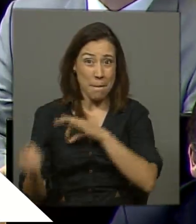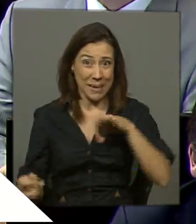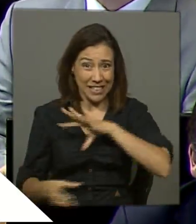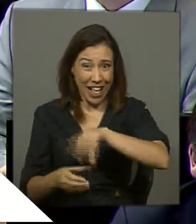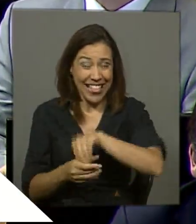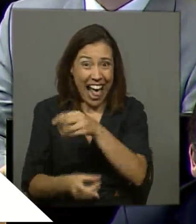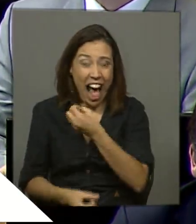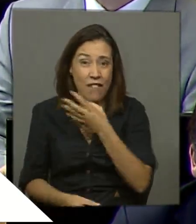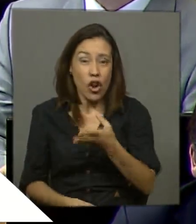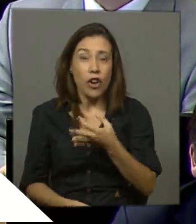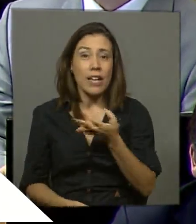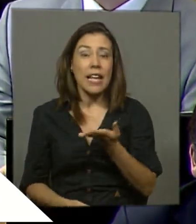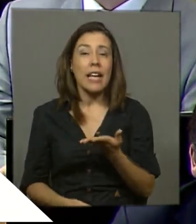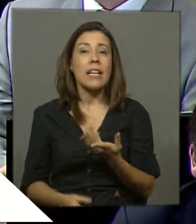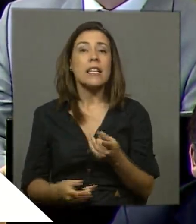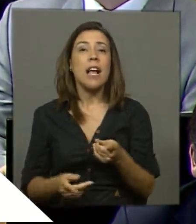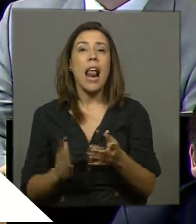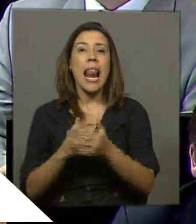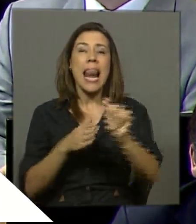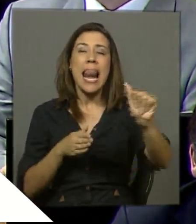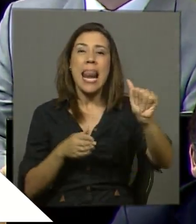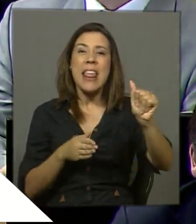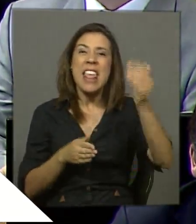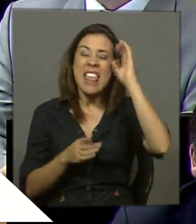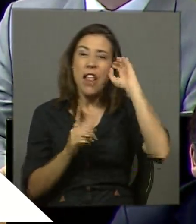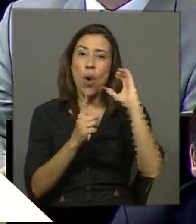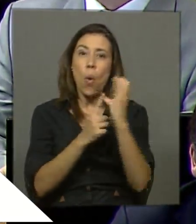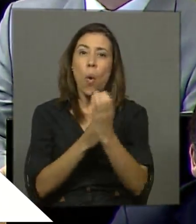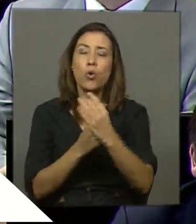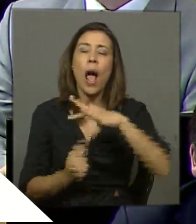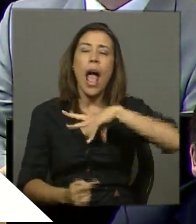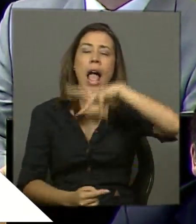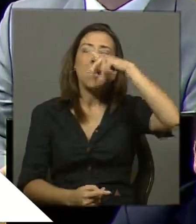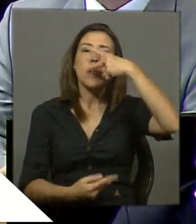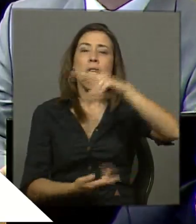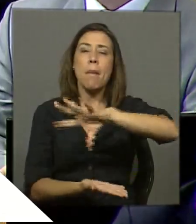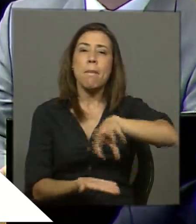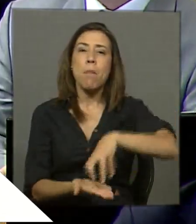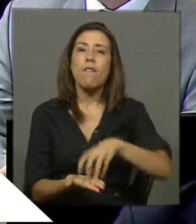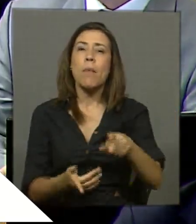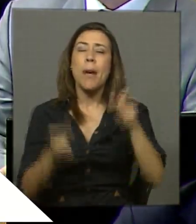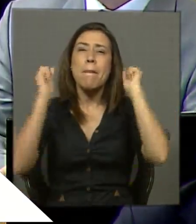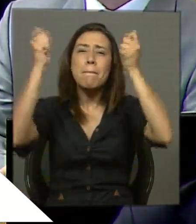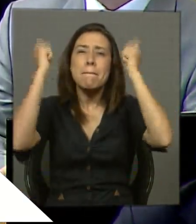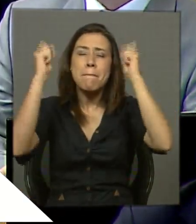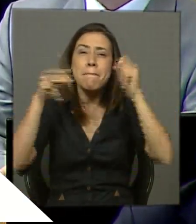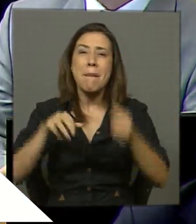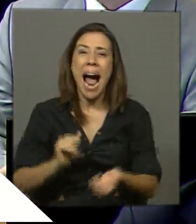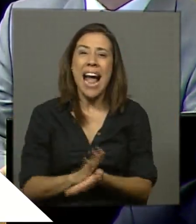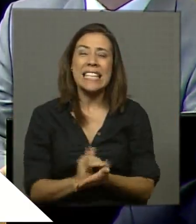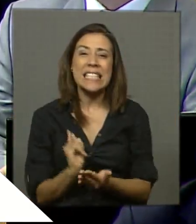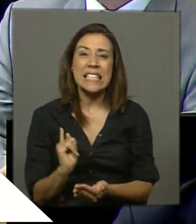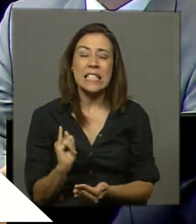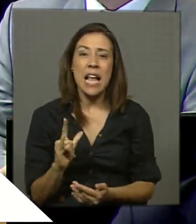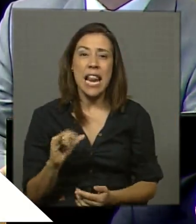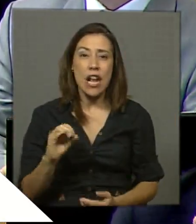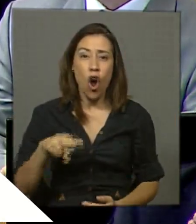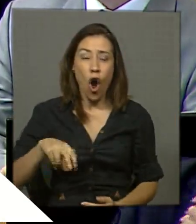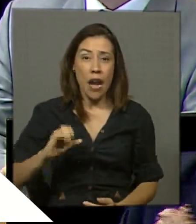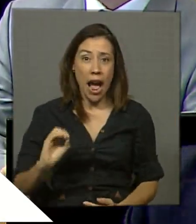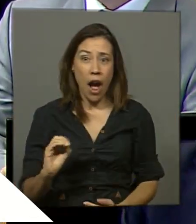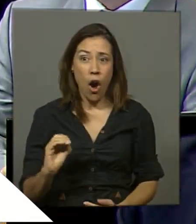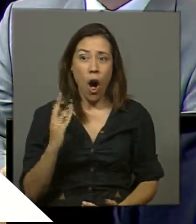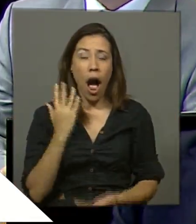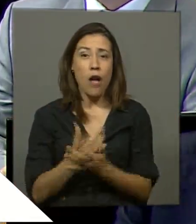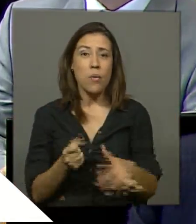interior señala que se trata de una líder cultural y espiritual del pueblo porque es la machi en particular Lincon en este caso